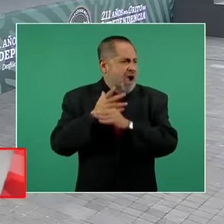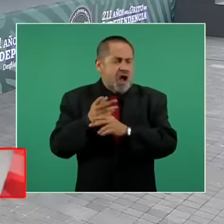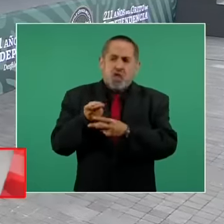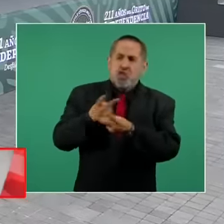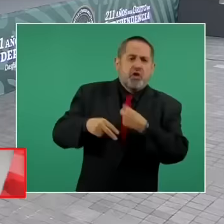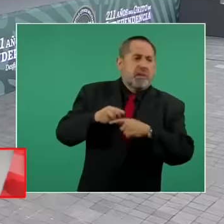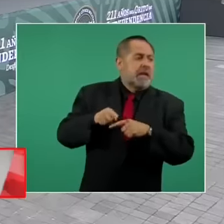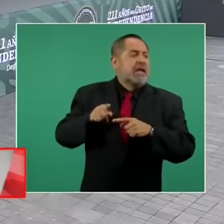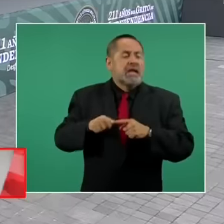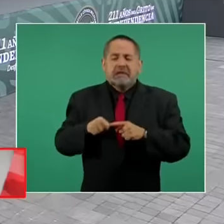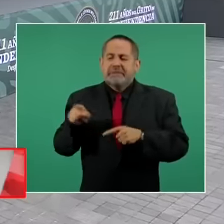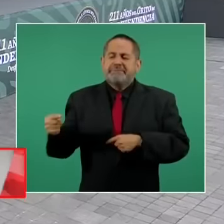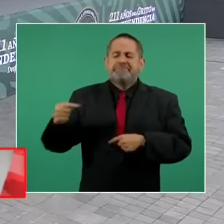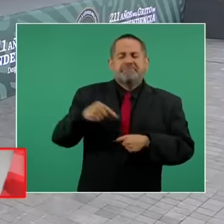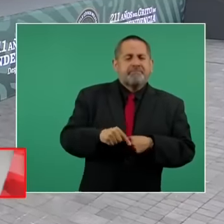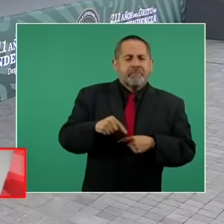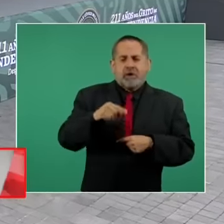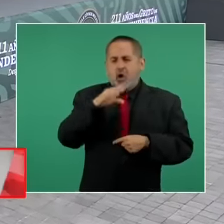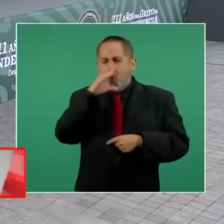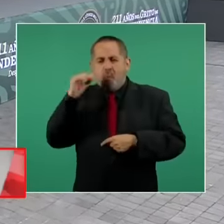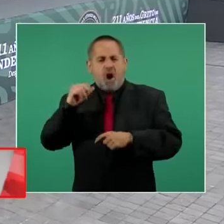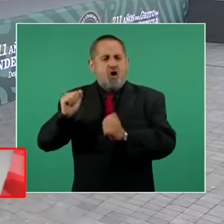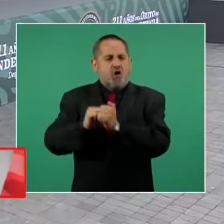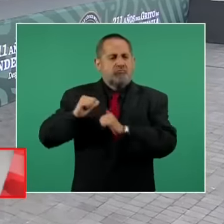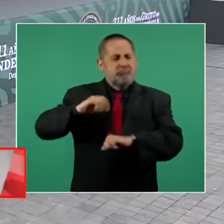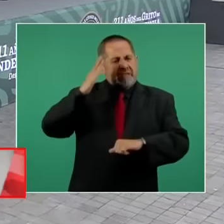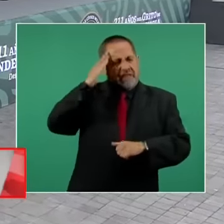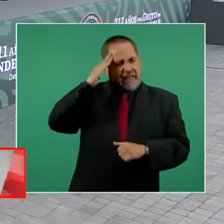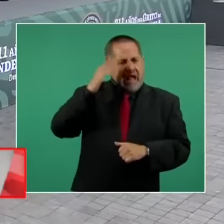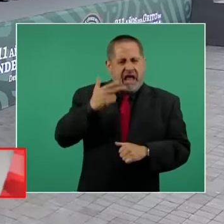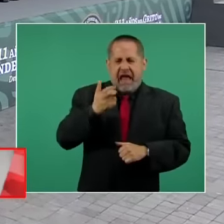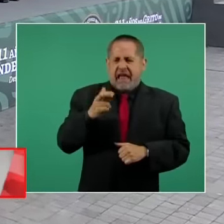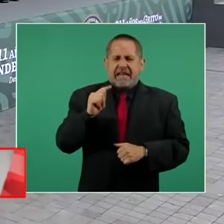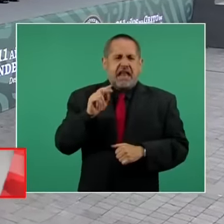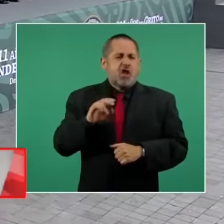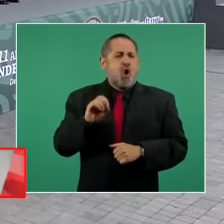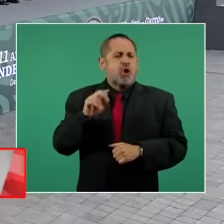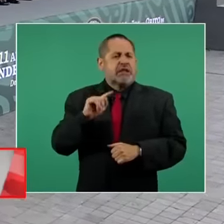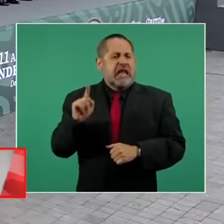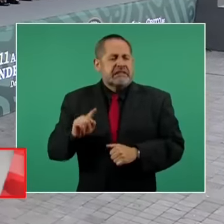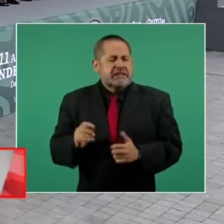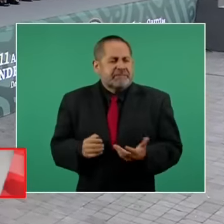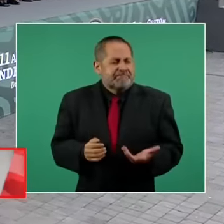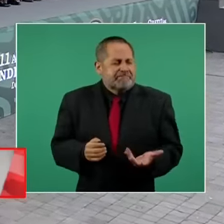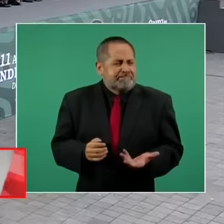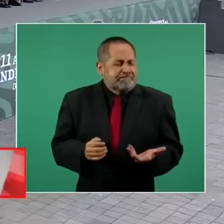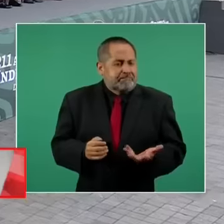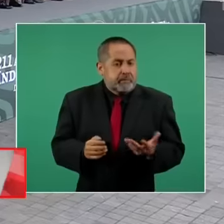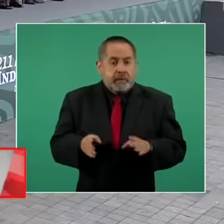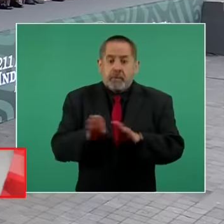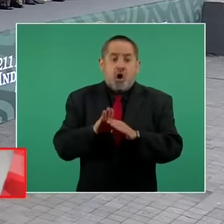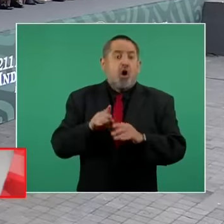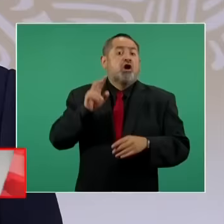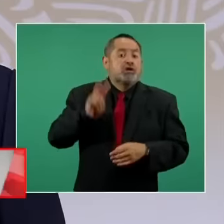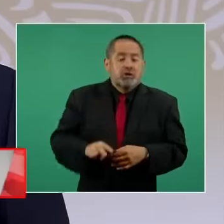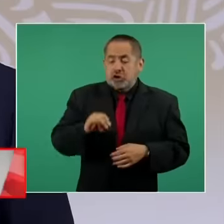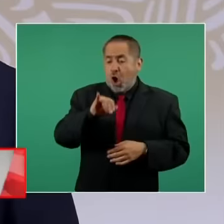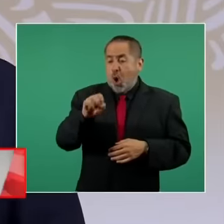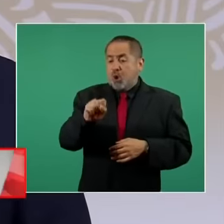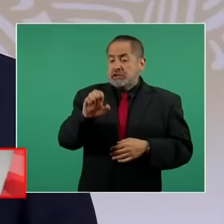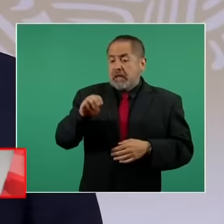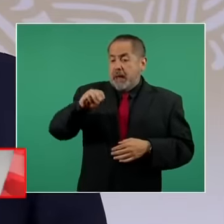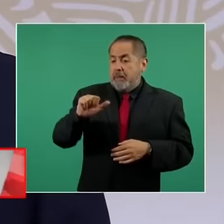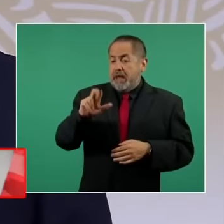Cuba al mando de Hernán Cortés. Pero nadie nos diría más de México que José Martí.